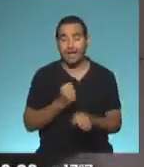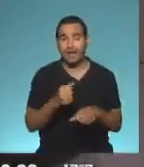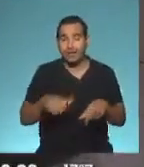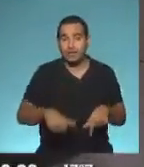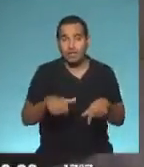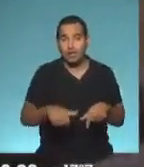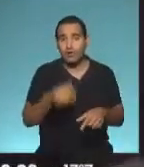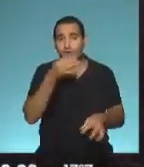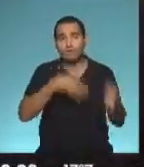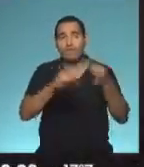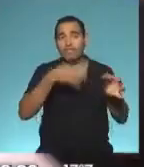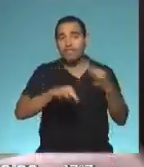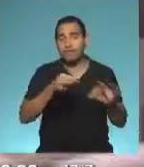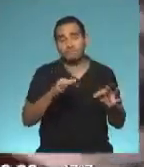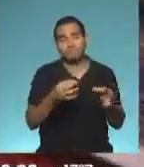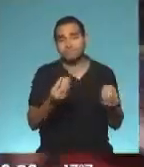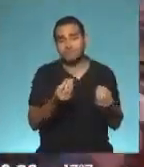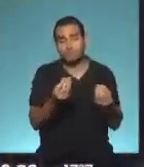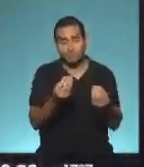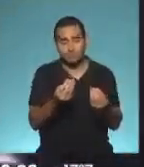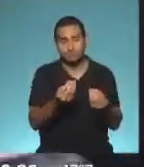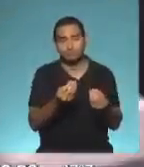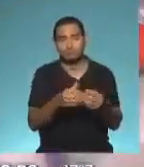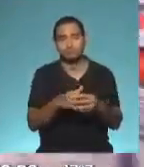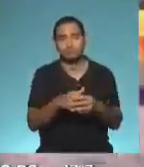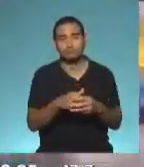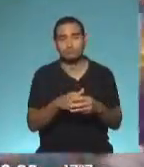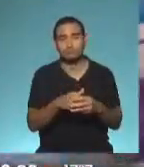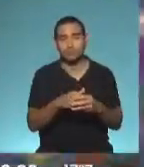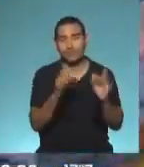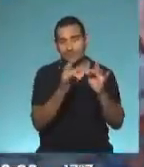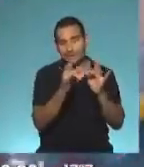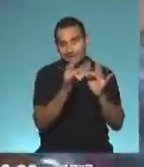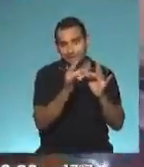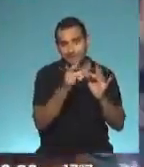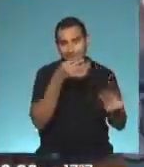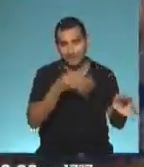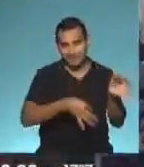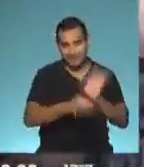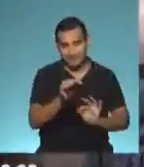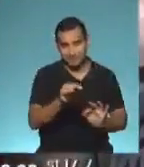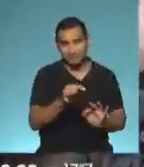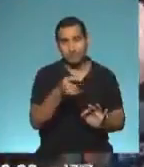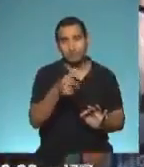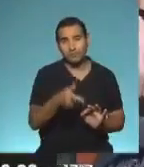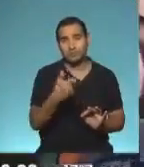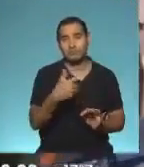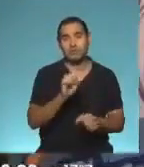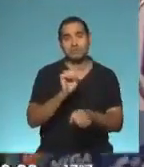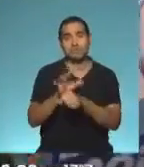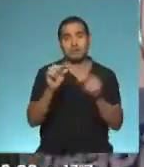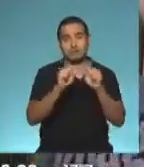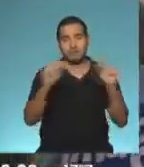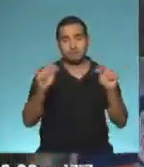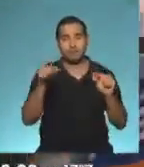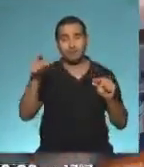hoy era vender por a través de en forma virtual con lo cual le mandamos un link que ellos